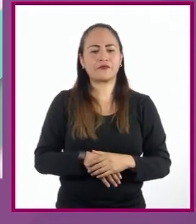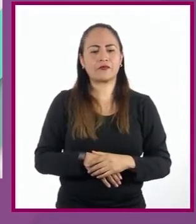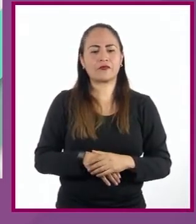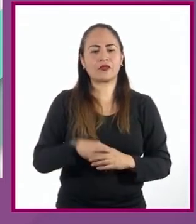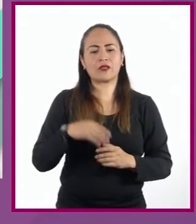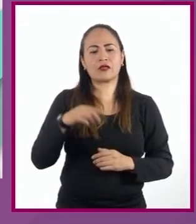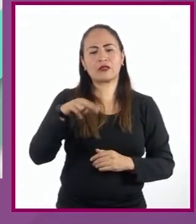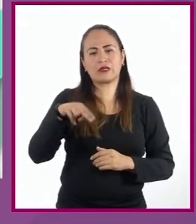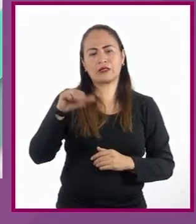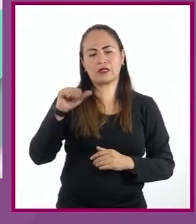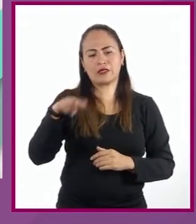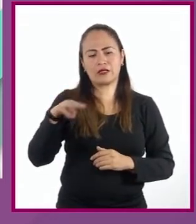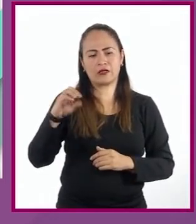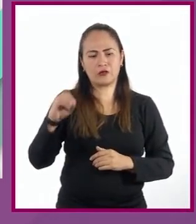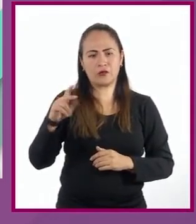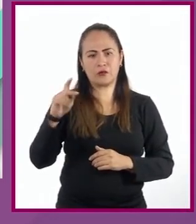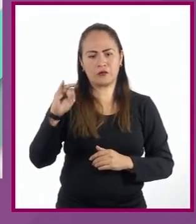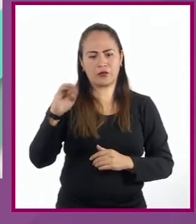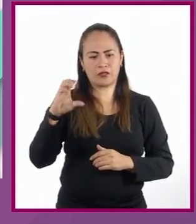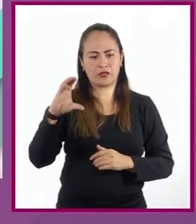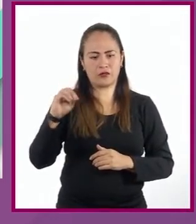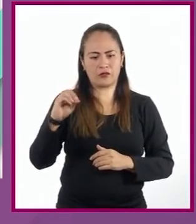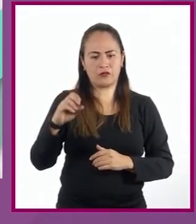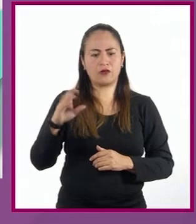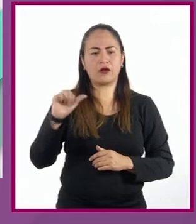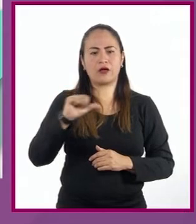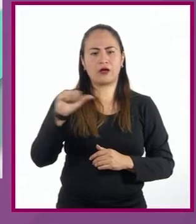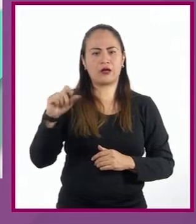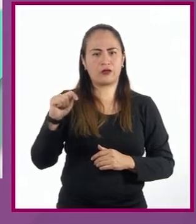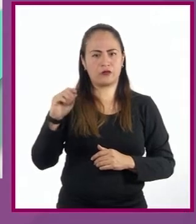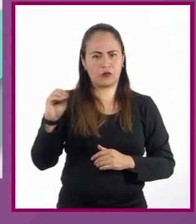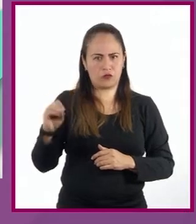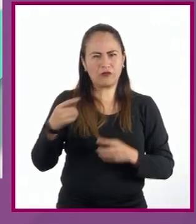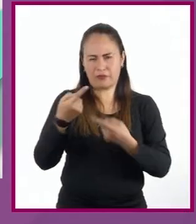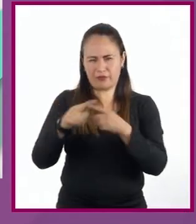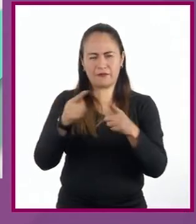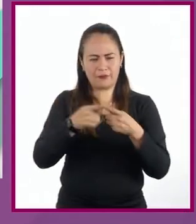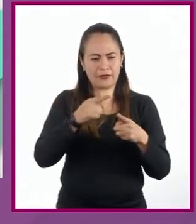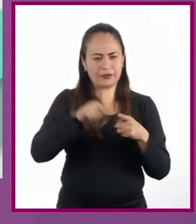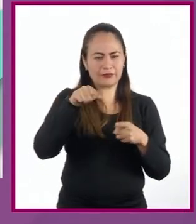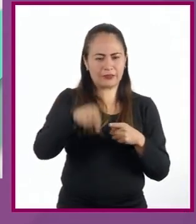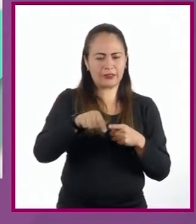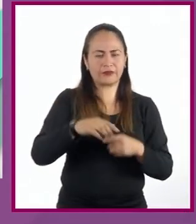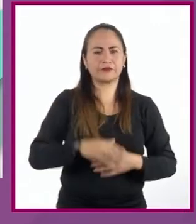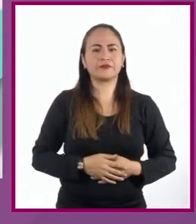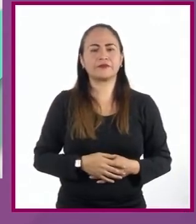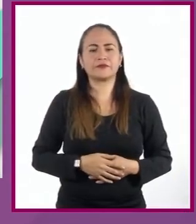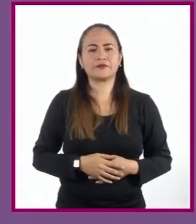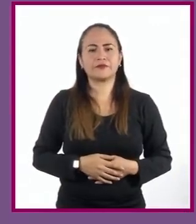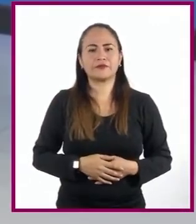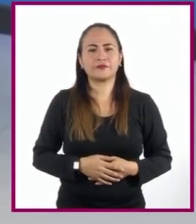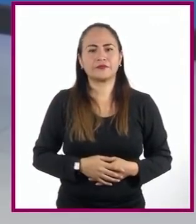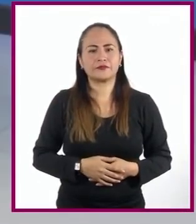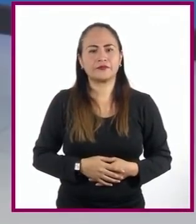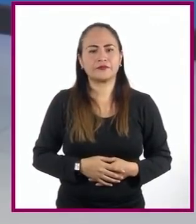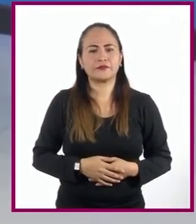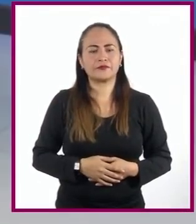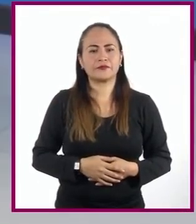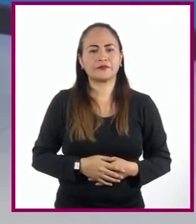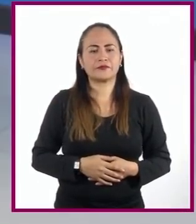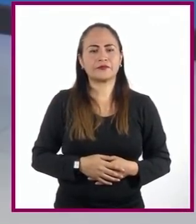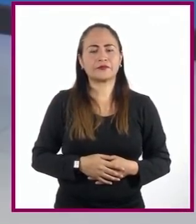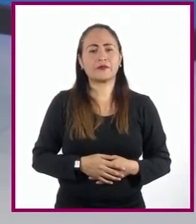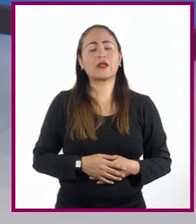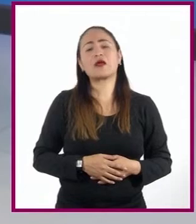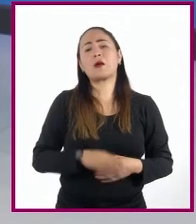micro, nano, pico, femto, ato, septo, yocto. Los